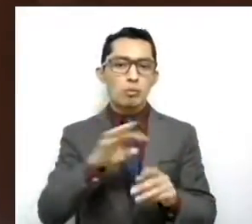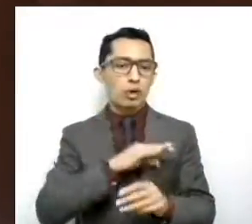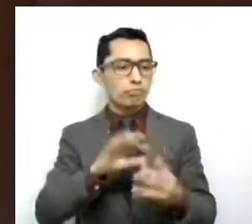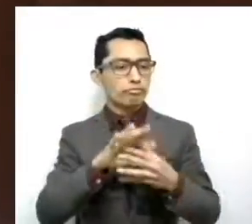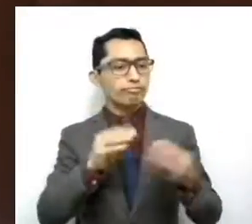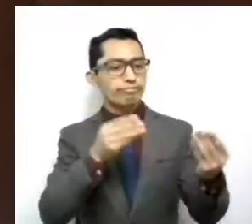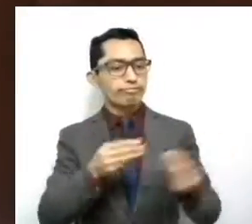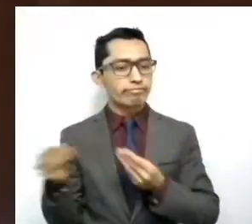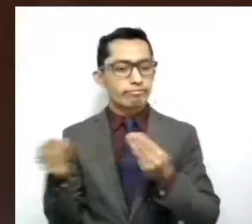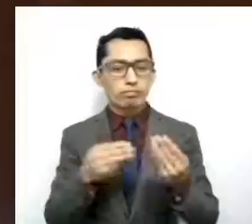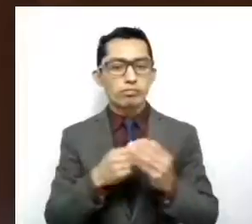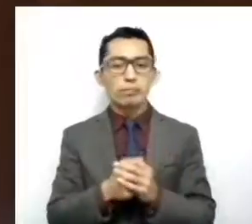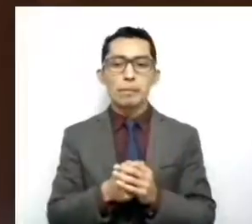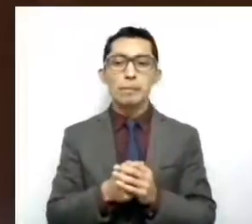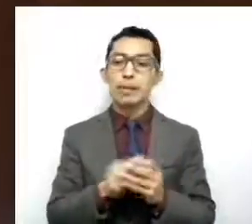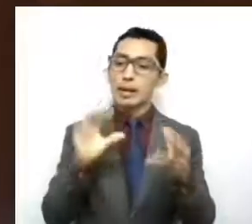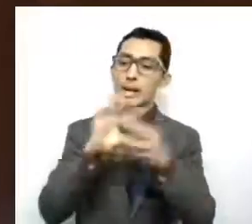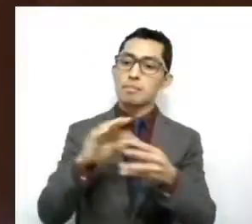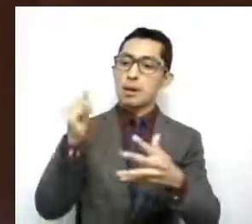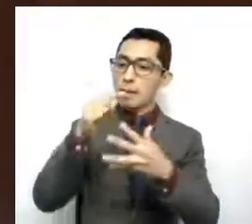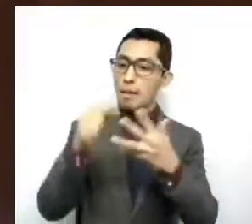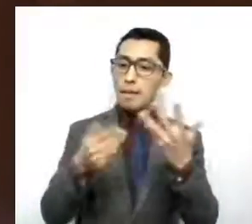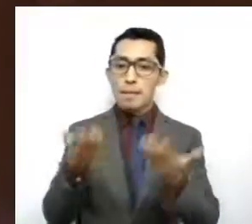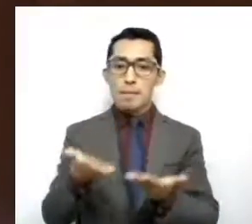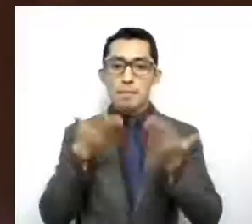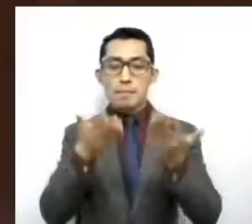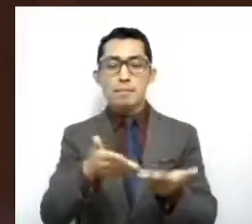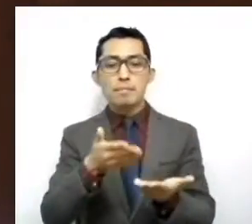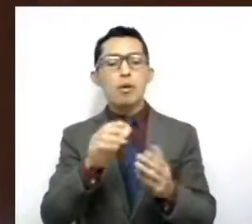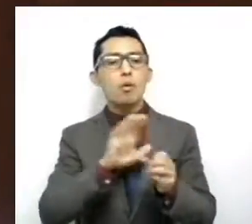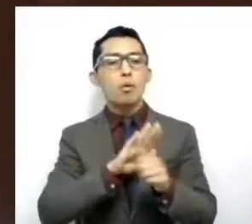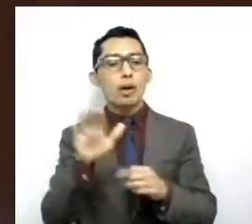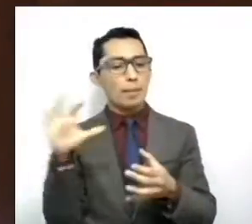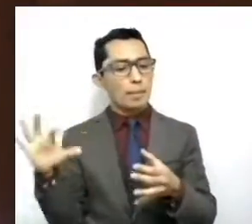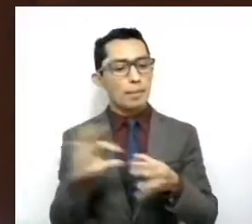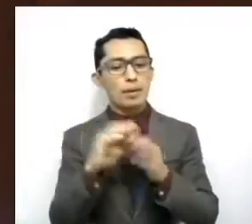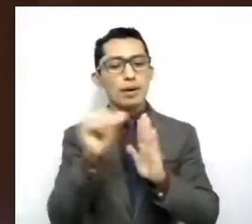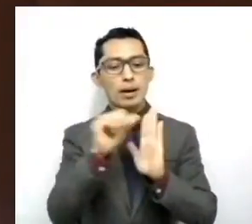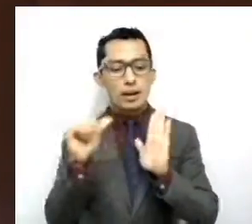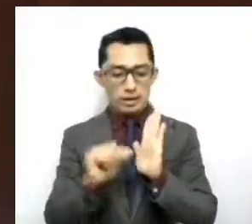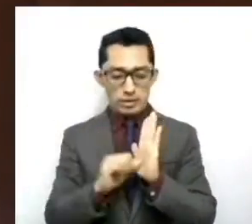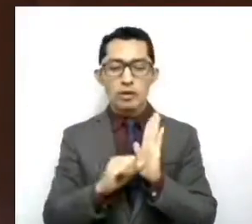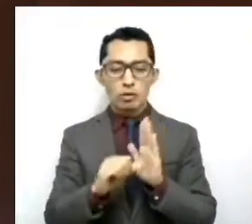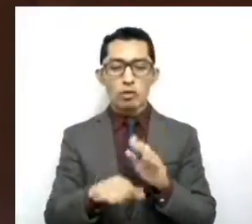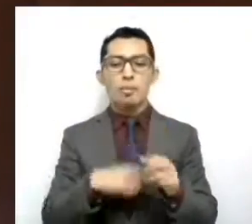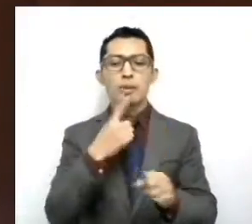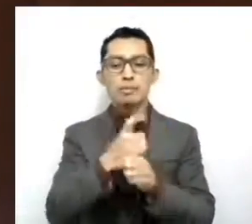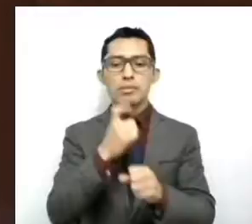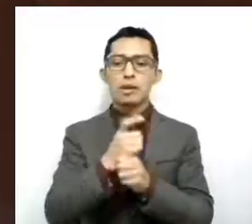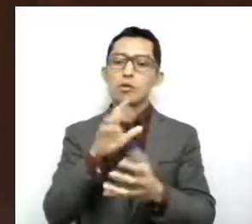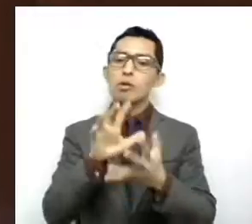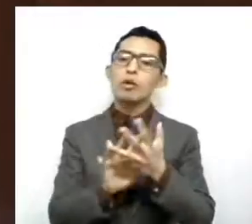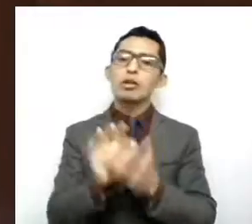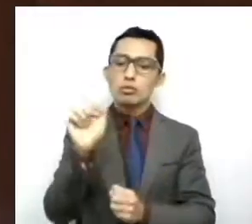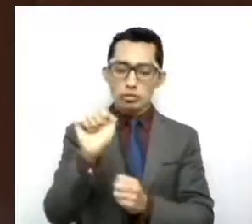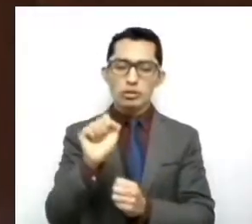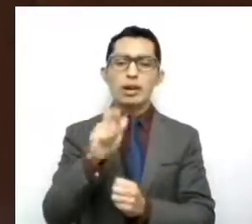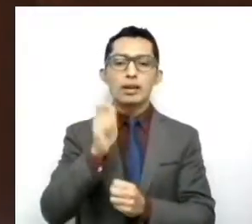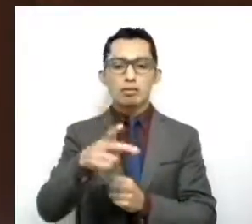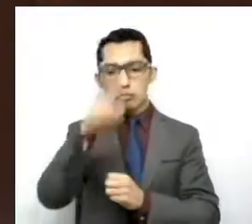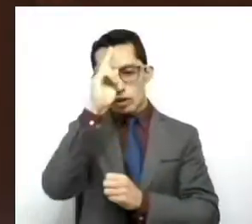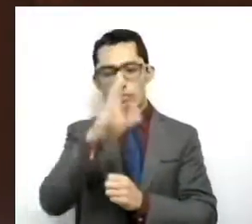Por lo anteriormente expuesto y con fundamento en lo dispuesto en el artículo 1 constitucional, que prohíbe todo tipo